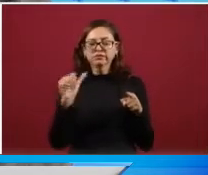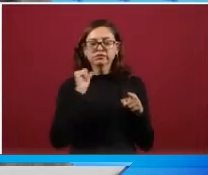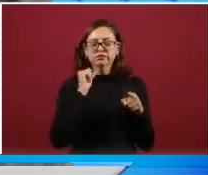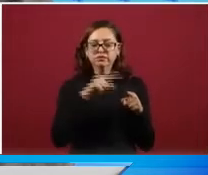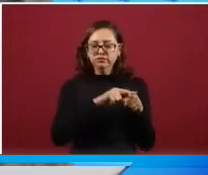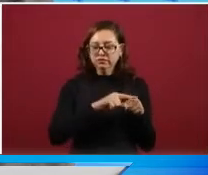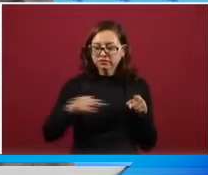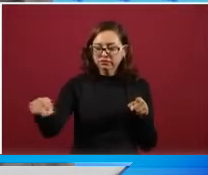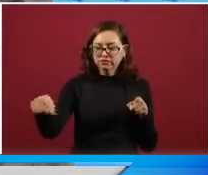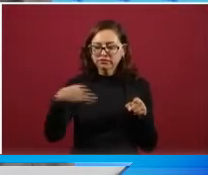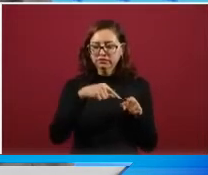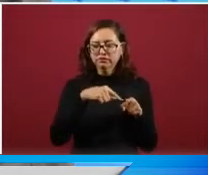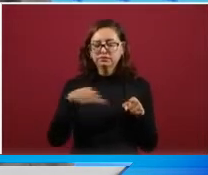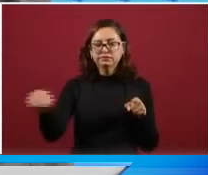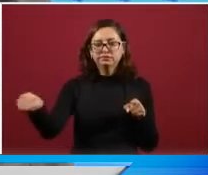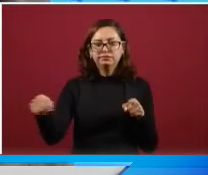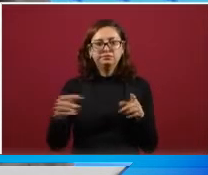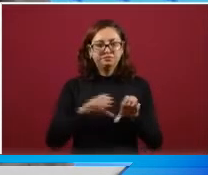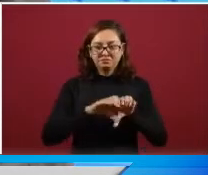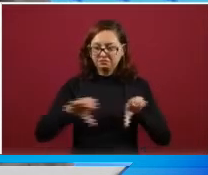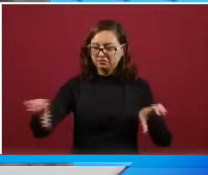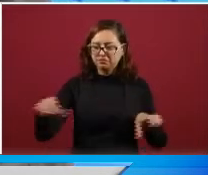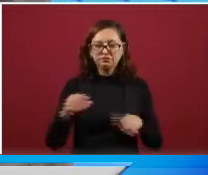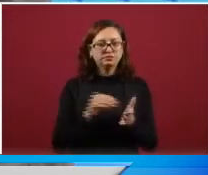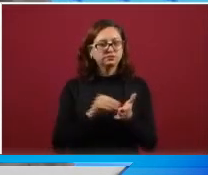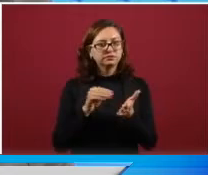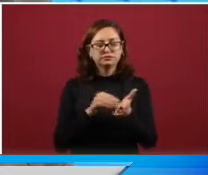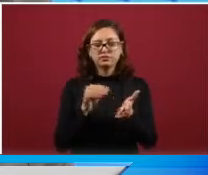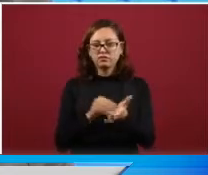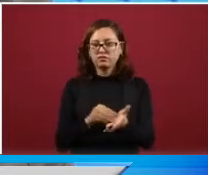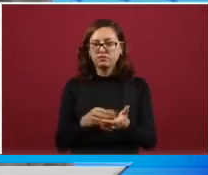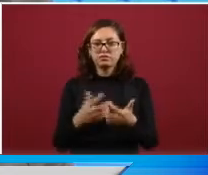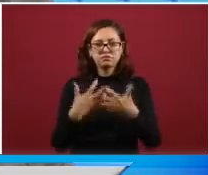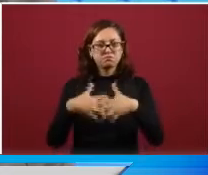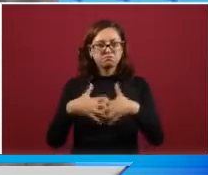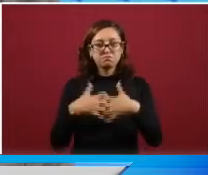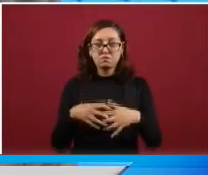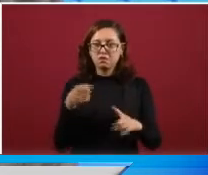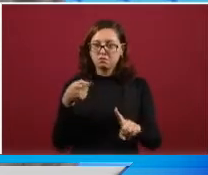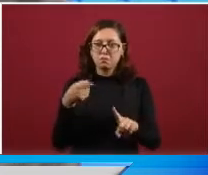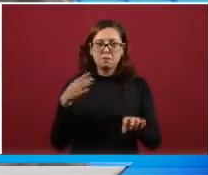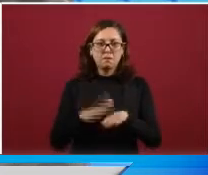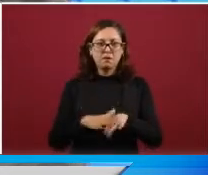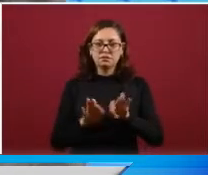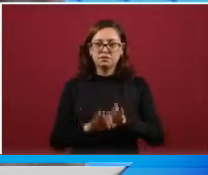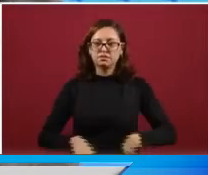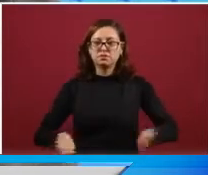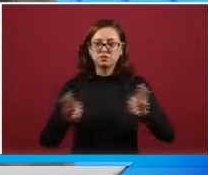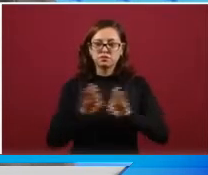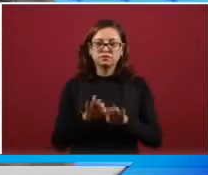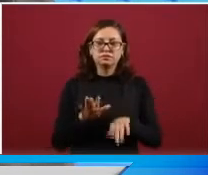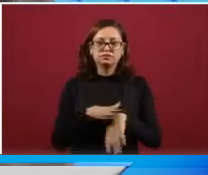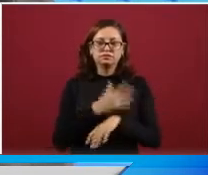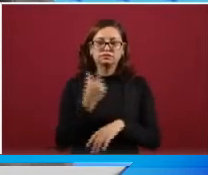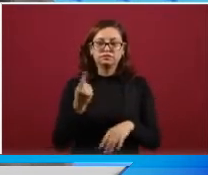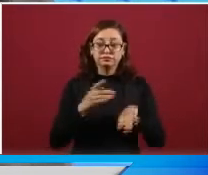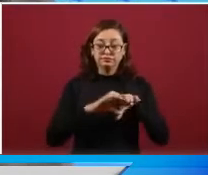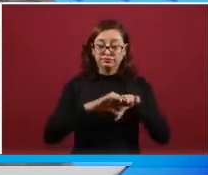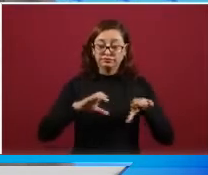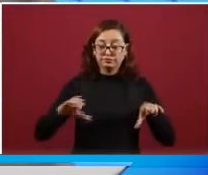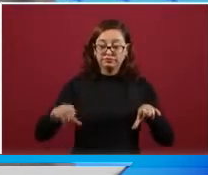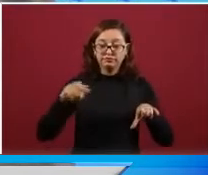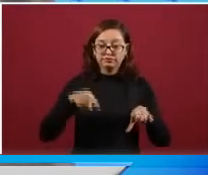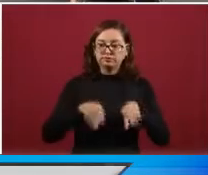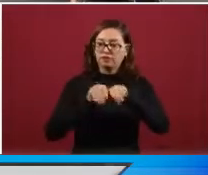Se detuvo la circulación de la carretera y se detuvo el flujo de una línea de tren. Se cerraron las válvulas y los trabajadores de Pemex corrigieron